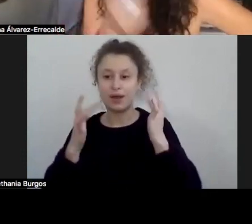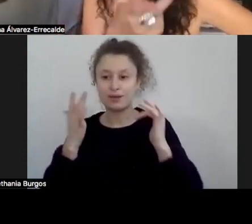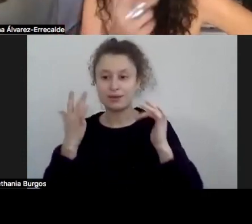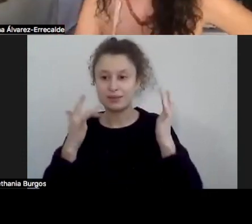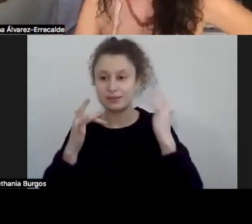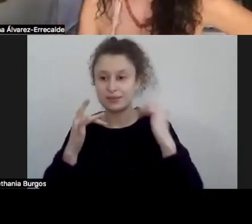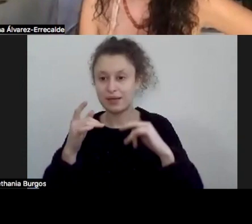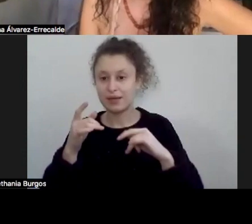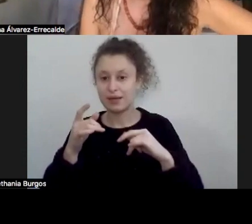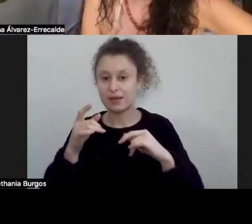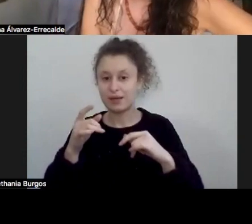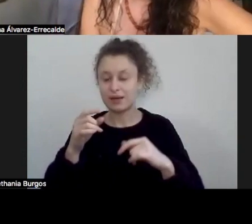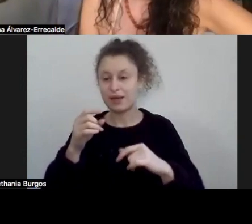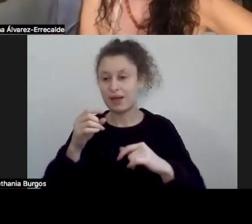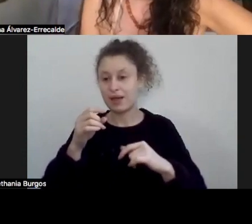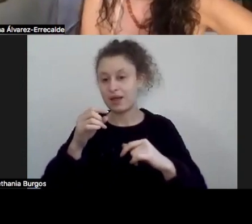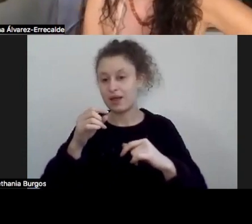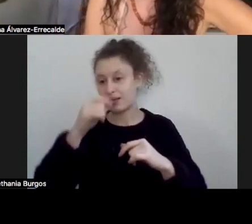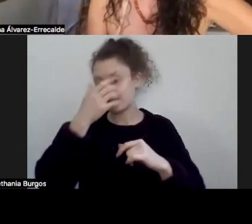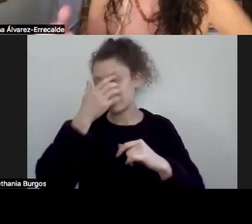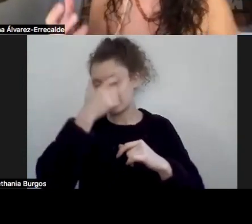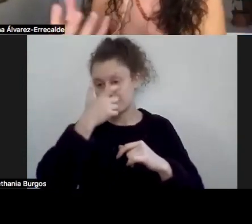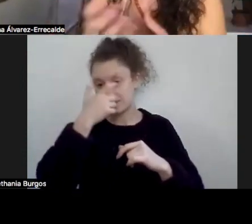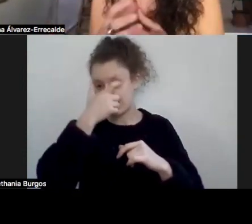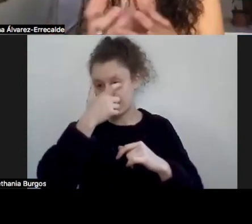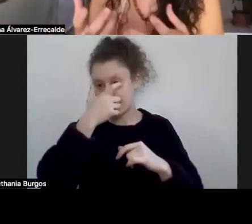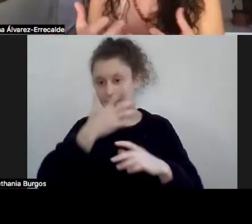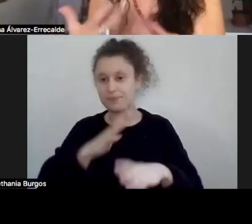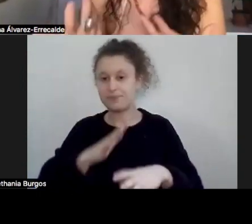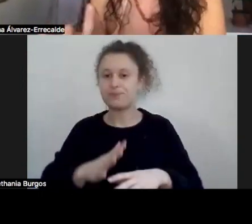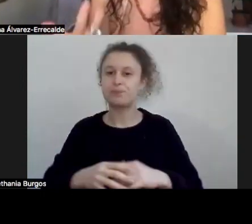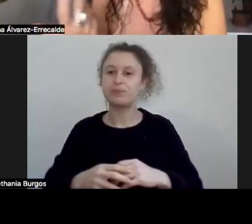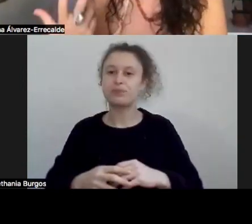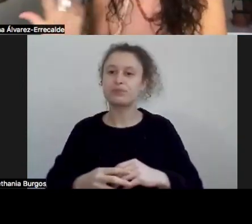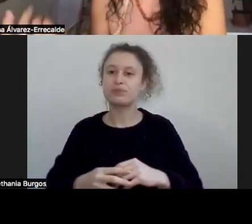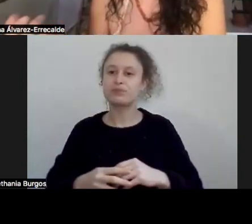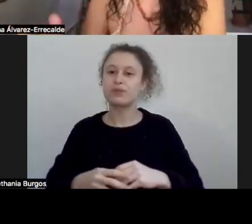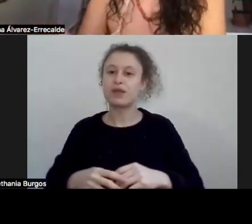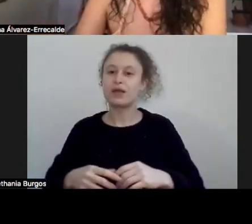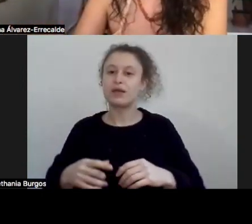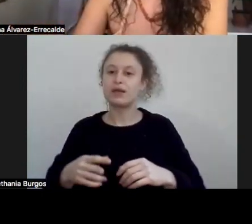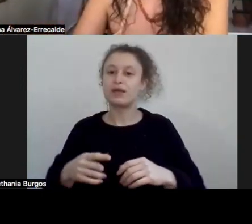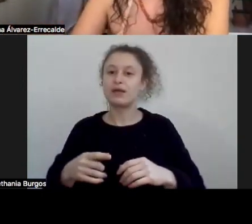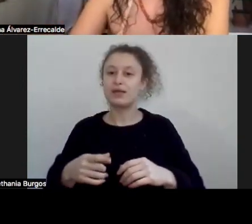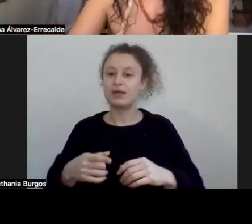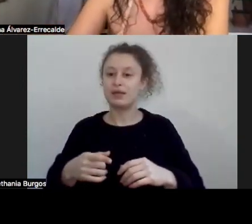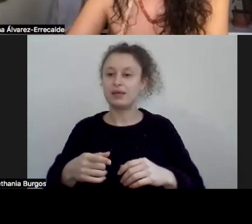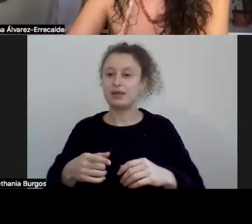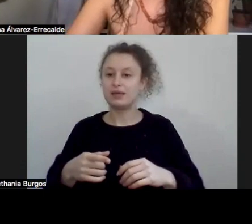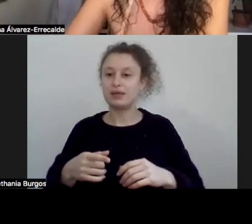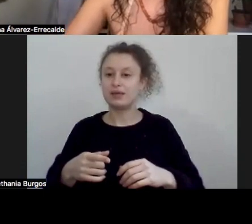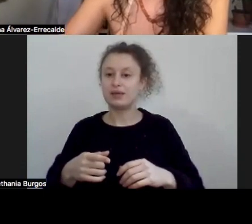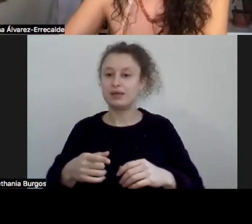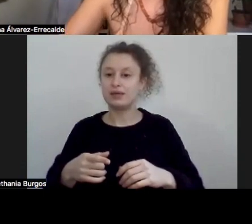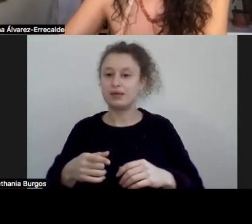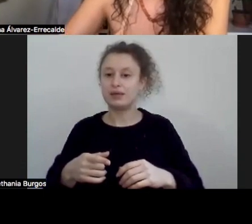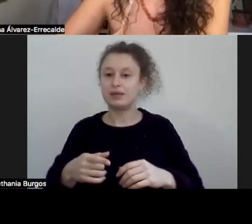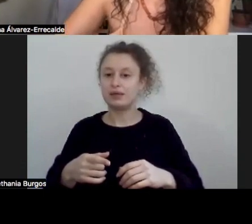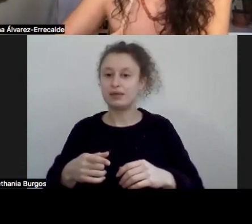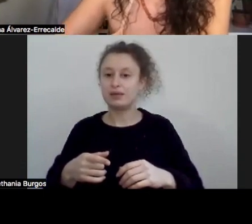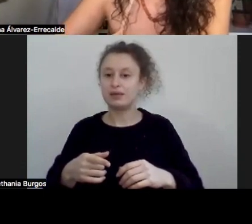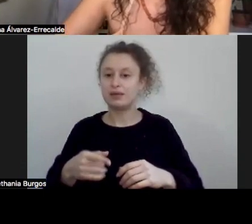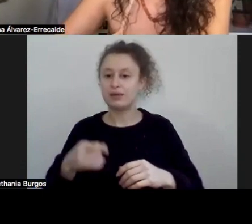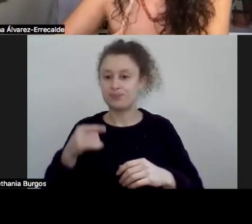así los ojos, como está en la foto, y le daba objetos para que Kelly pudiera dibujar, ¿no? Una manzana y